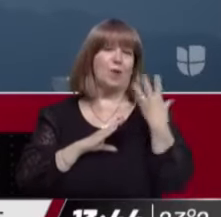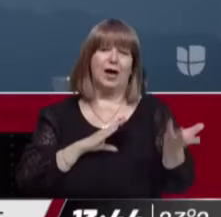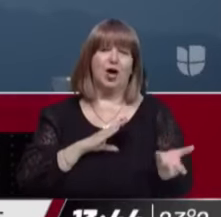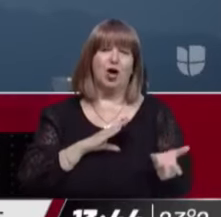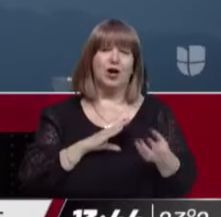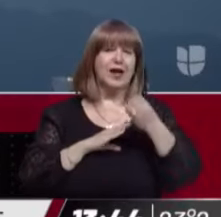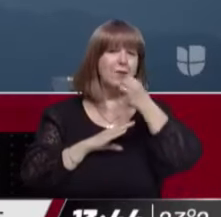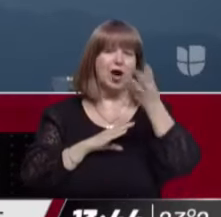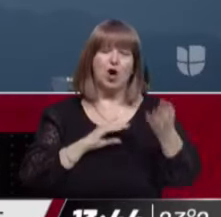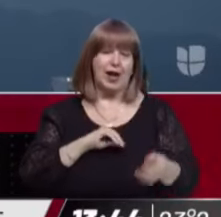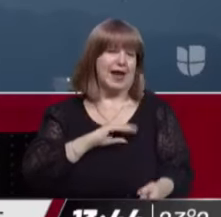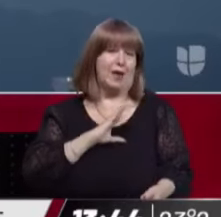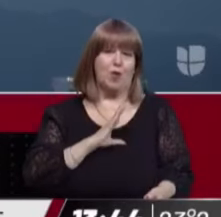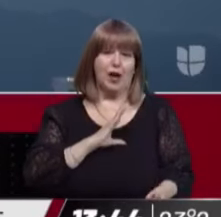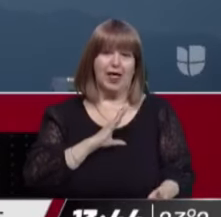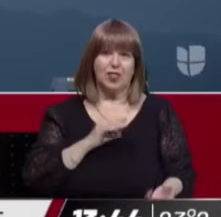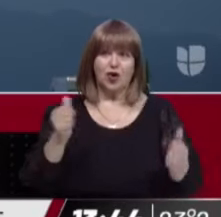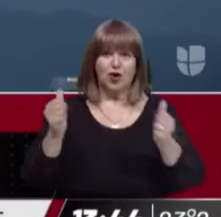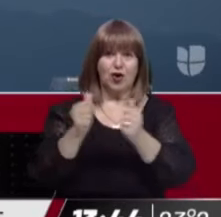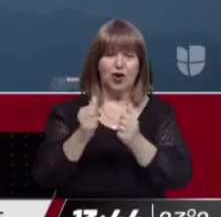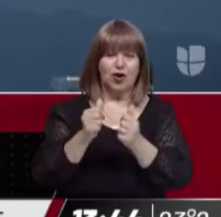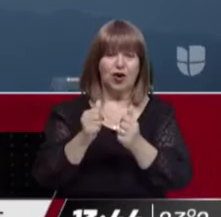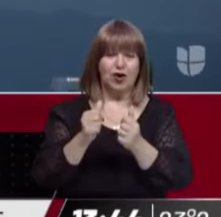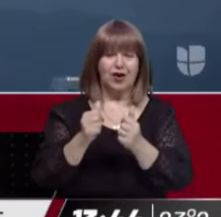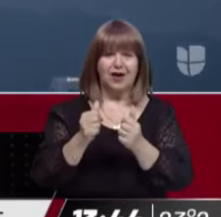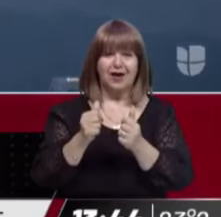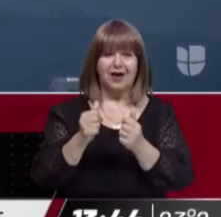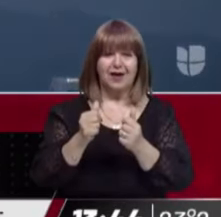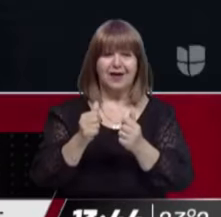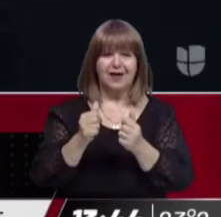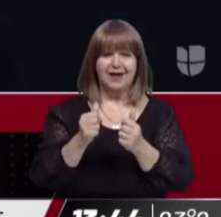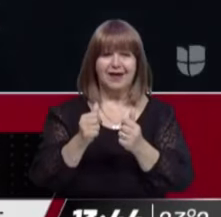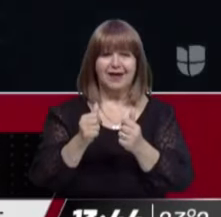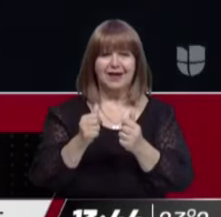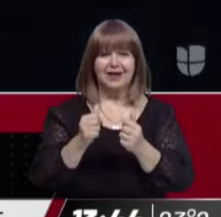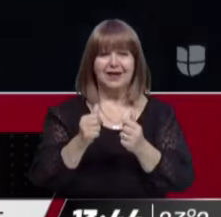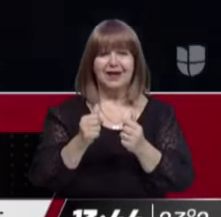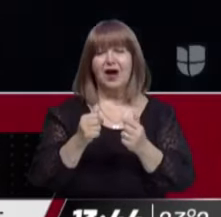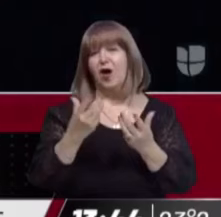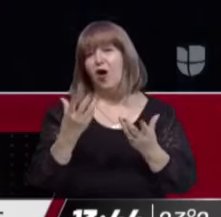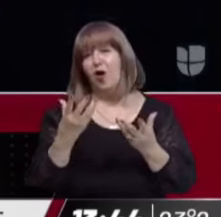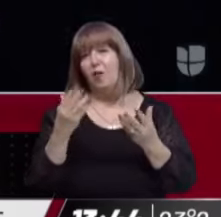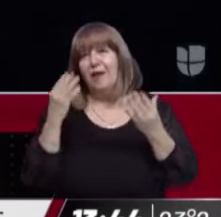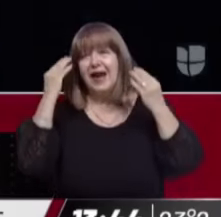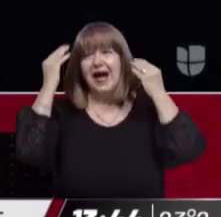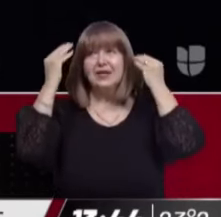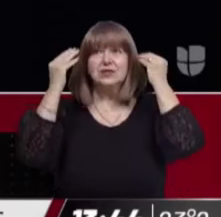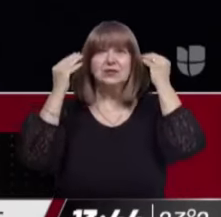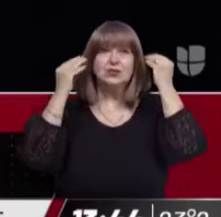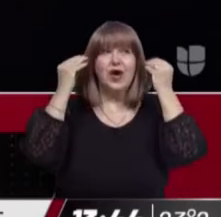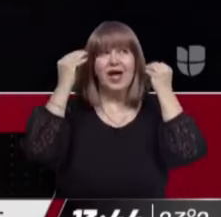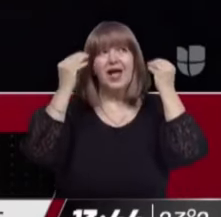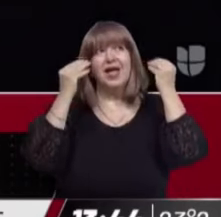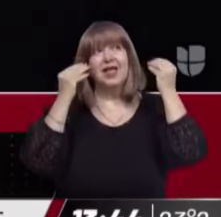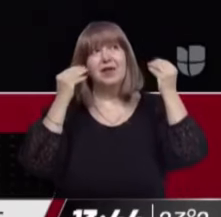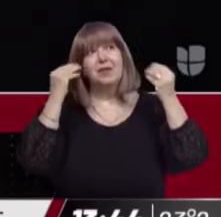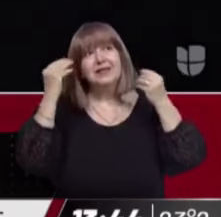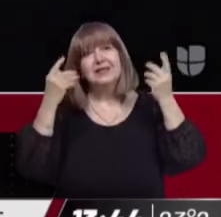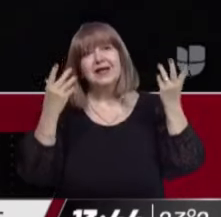Sí, sí, desde luego, ¿viste? Sobre todo porque es una luna es para el momento también, no es solamente... Para soñar. Es una luna